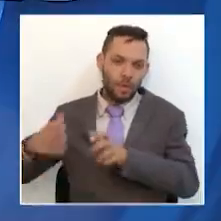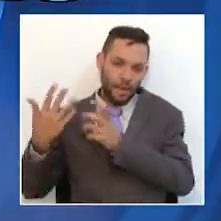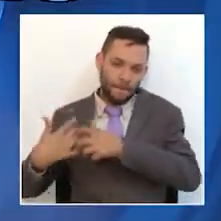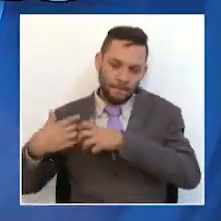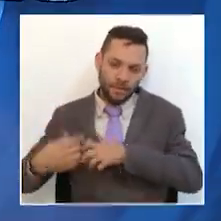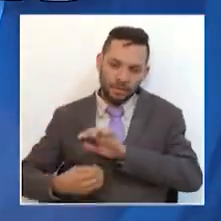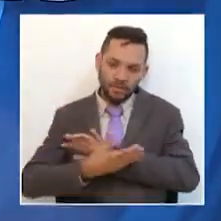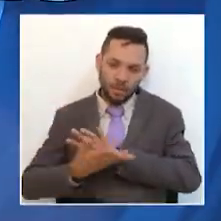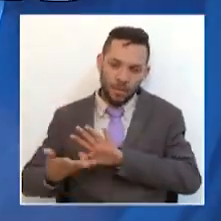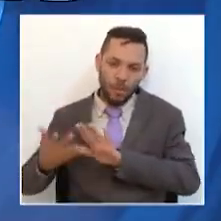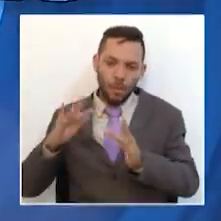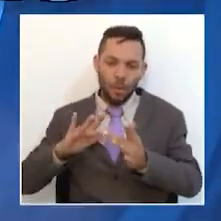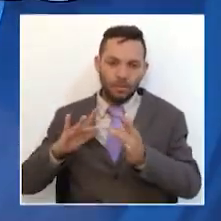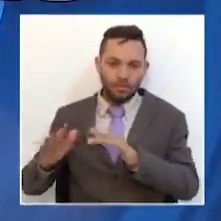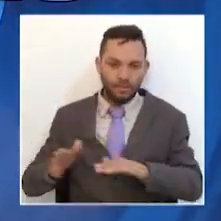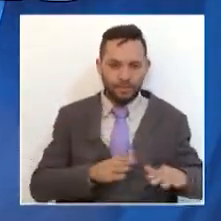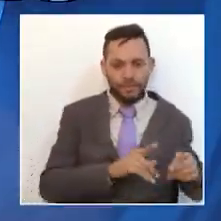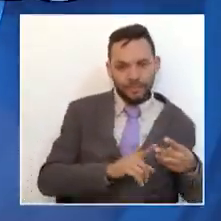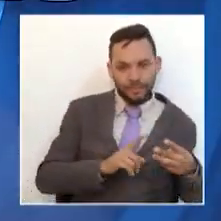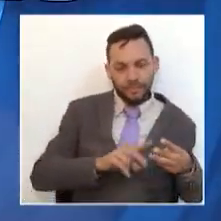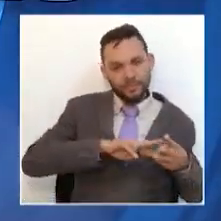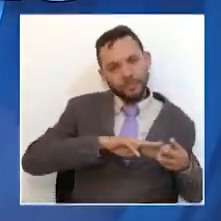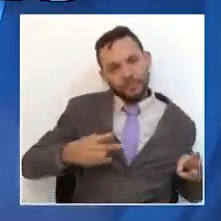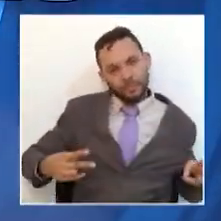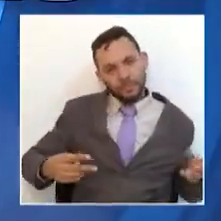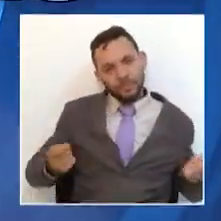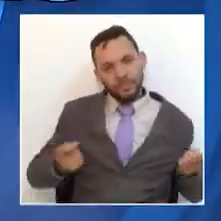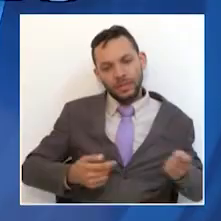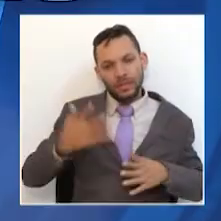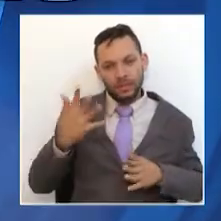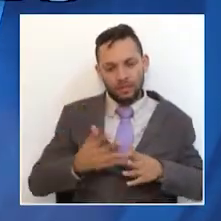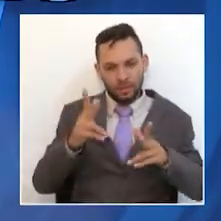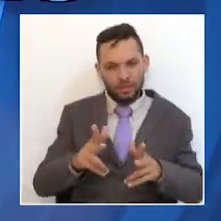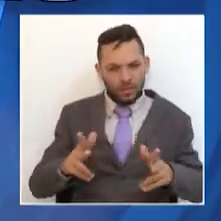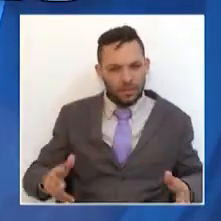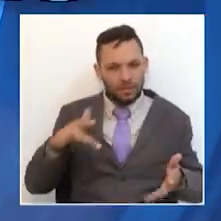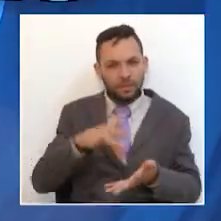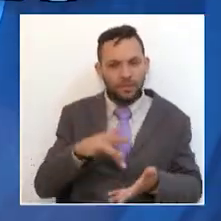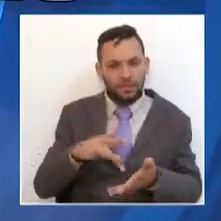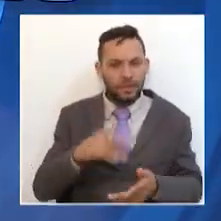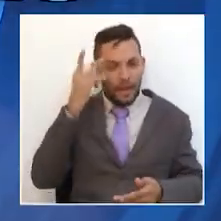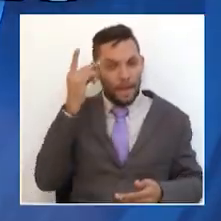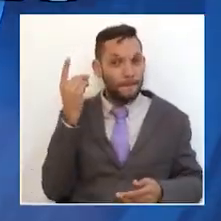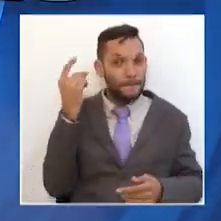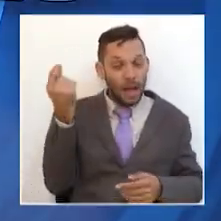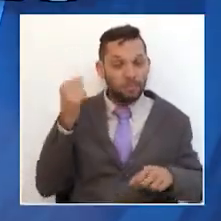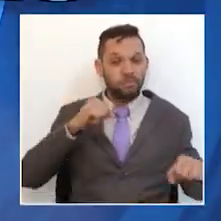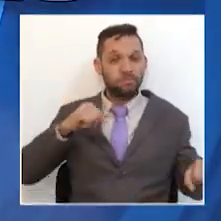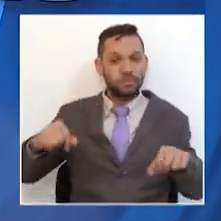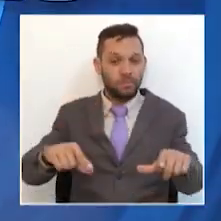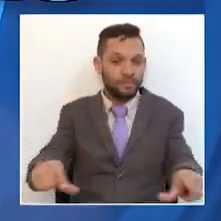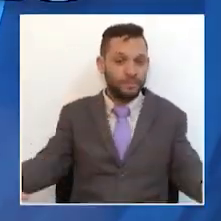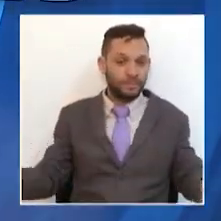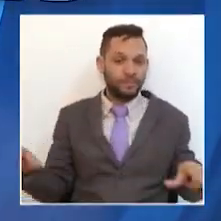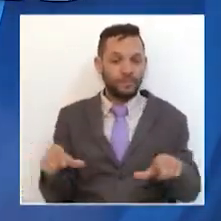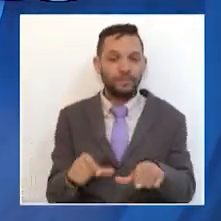públicos. Hablamos ahora de tecnología. Alrededor de 5.000 personas registró el Festival de Emprendimiento Héroes Fest, donde Pereira fue la cuarta ciudad en el